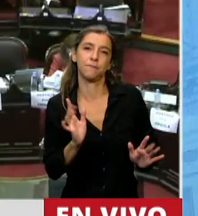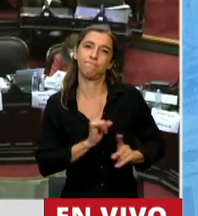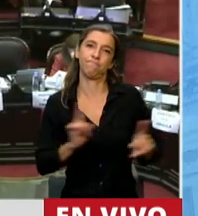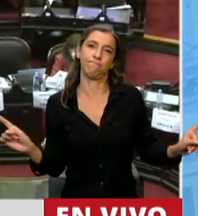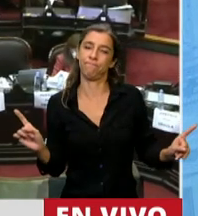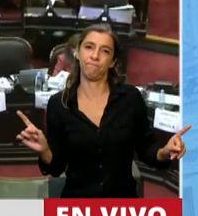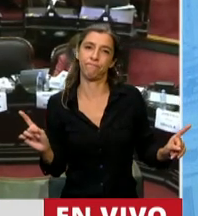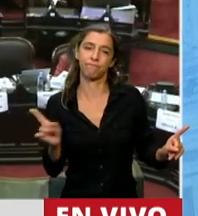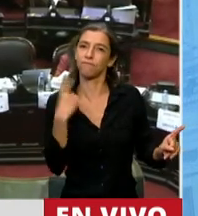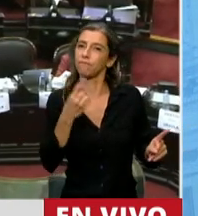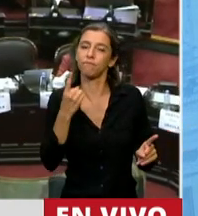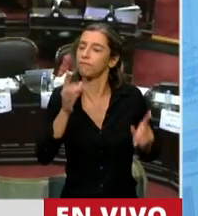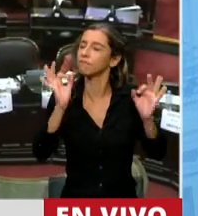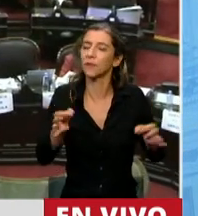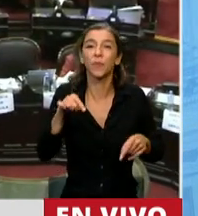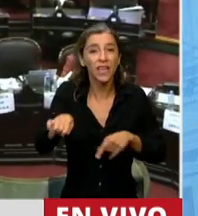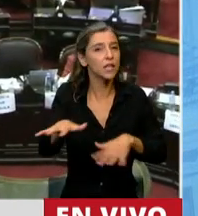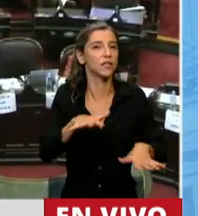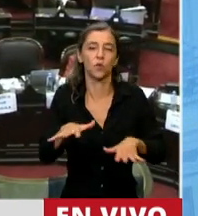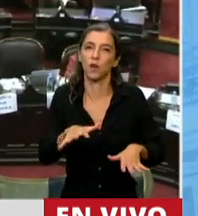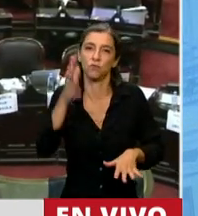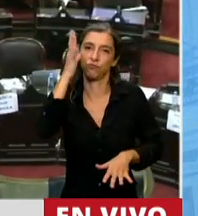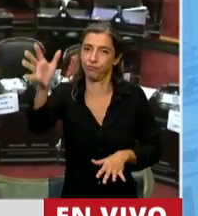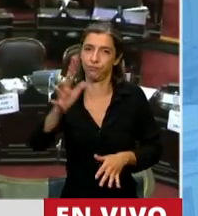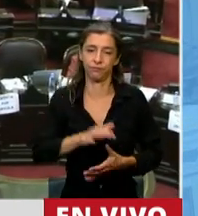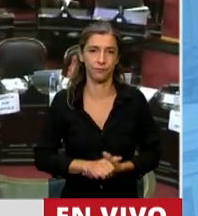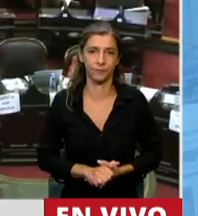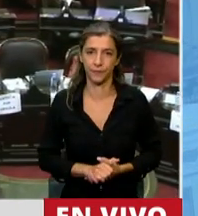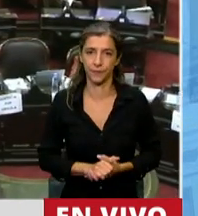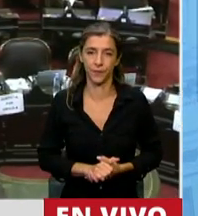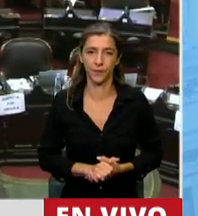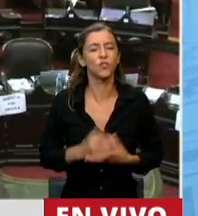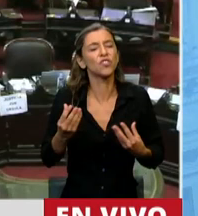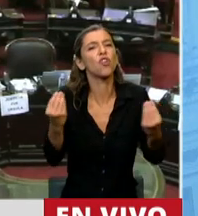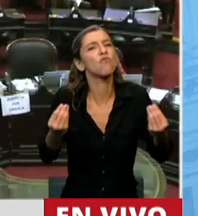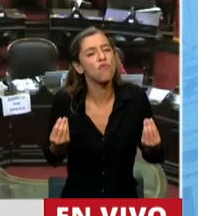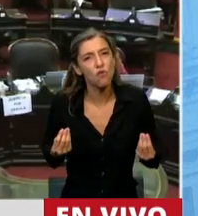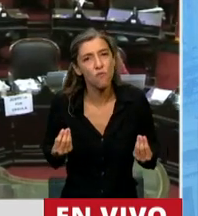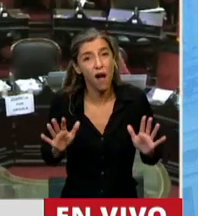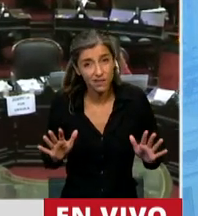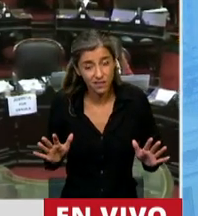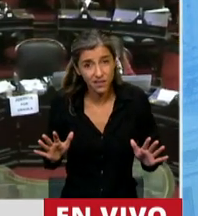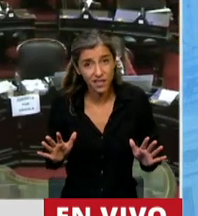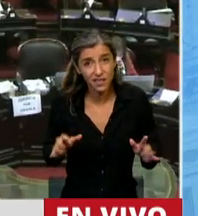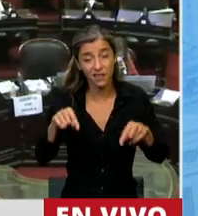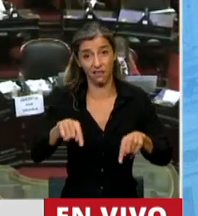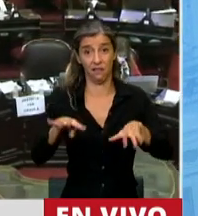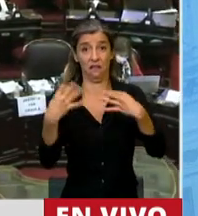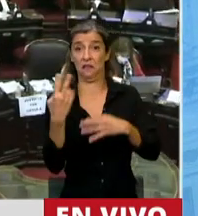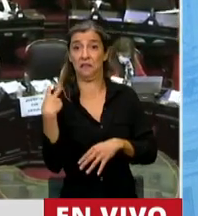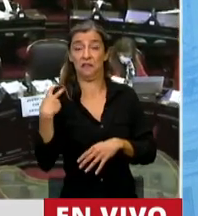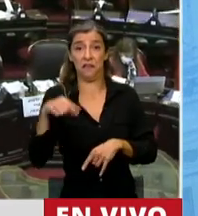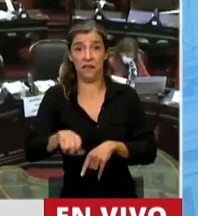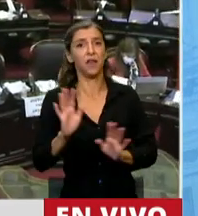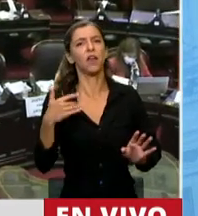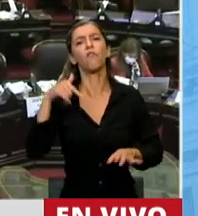de las circunstancias, señora Presidente. ¿Cómo puede ser que el jefe de gabinete,